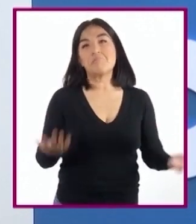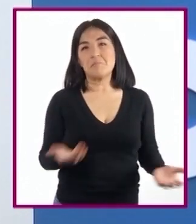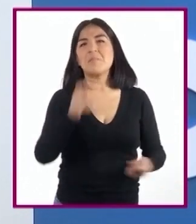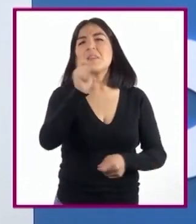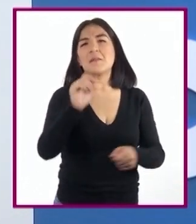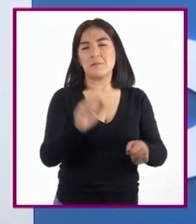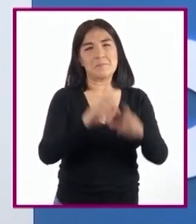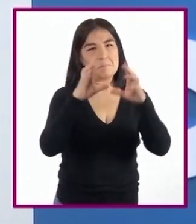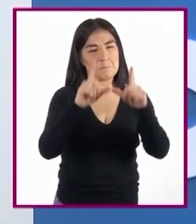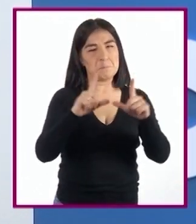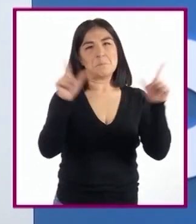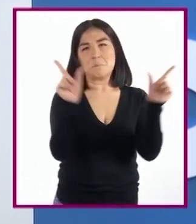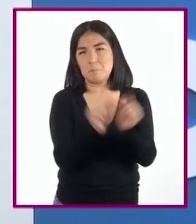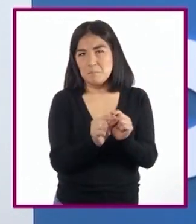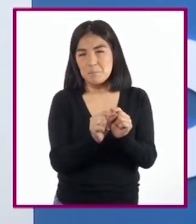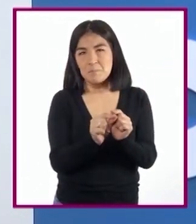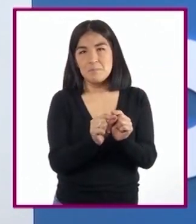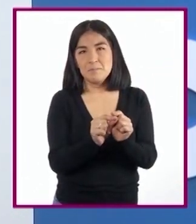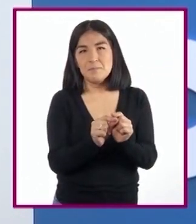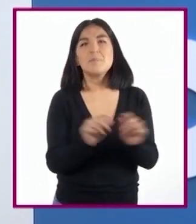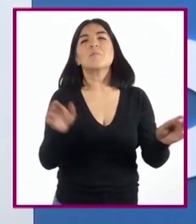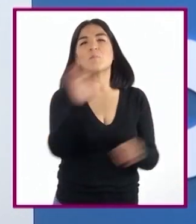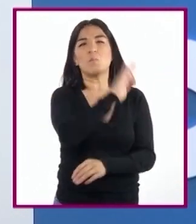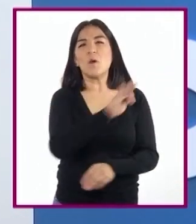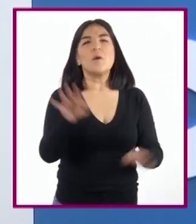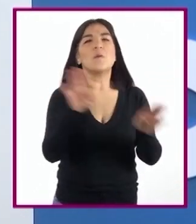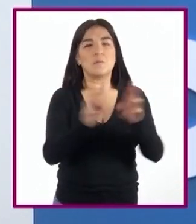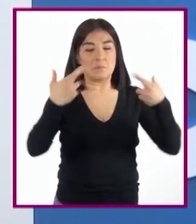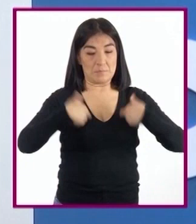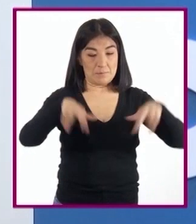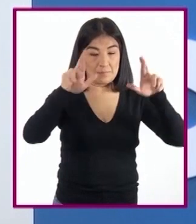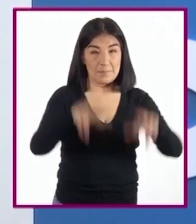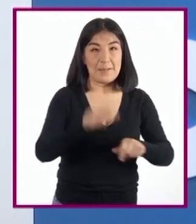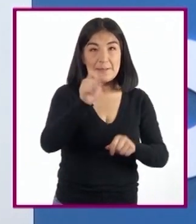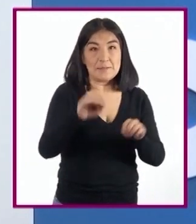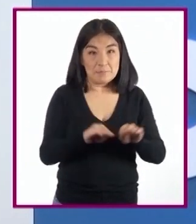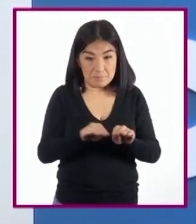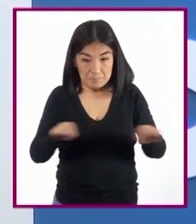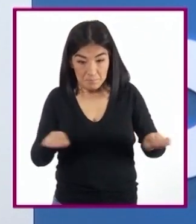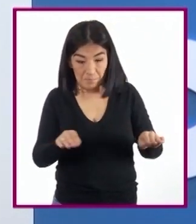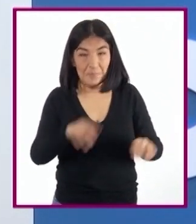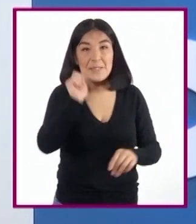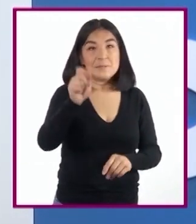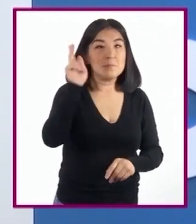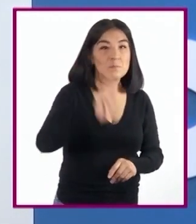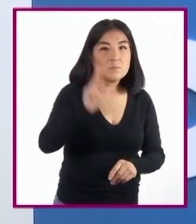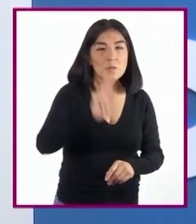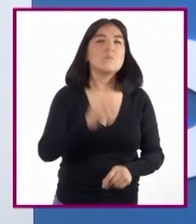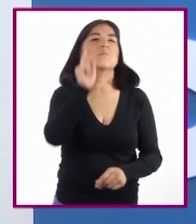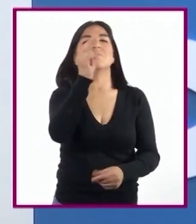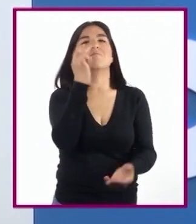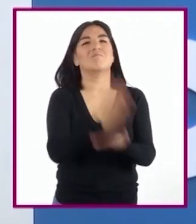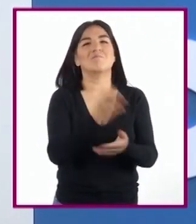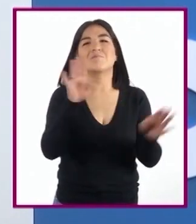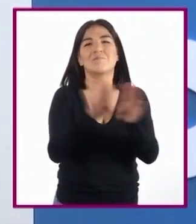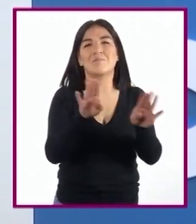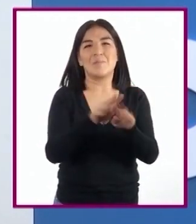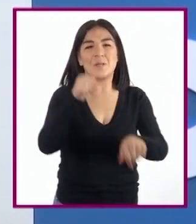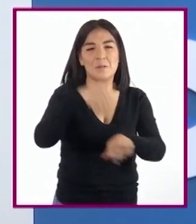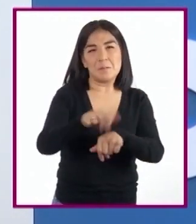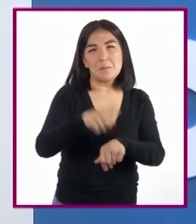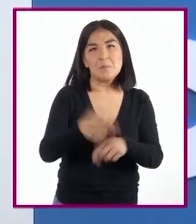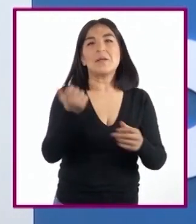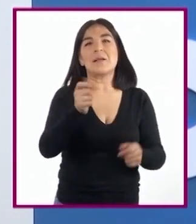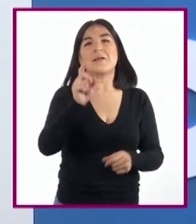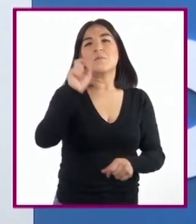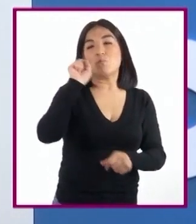concluir que es posible representar la medida de la probabilidad como una fracción, como